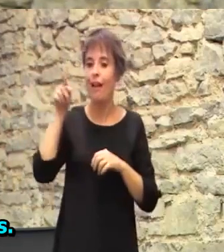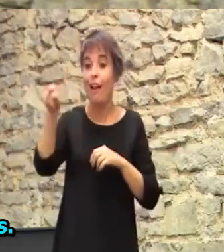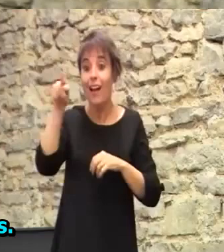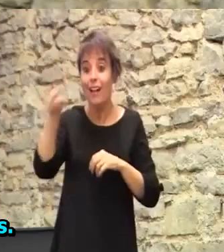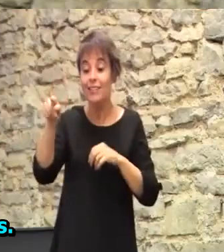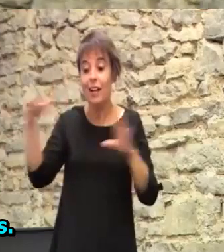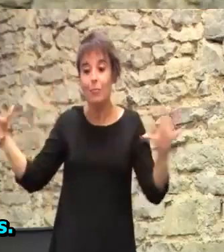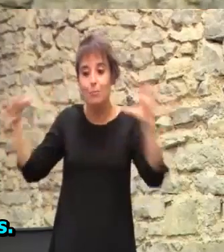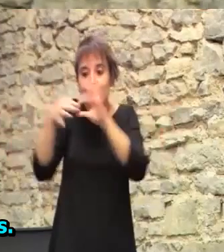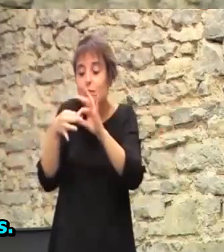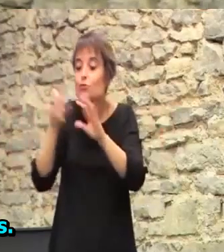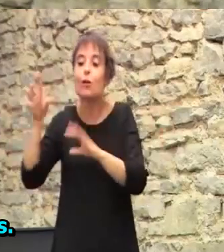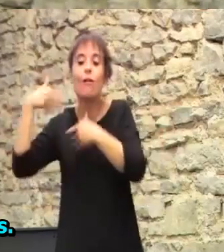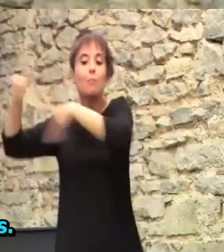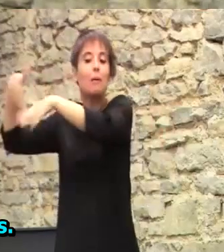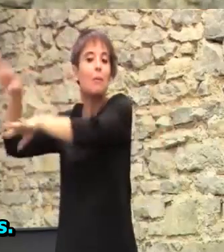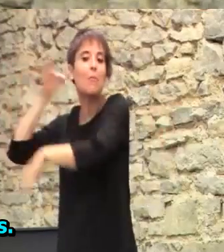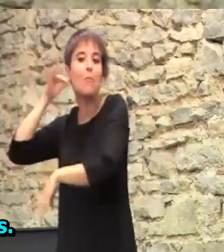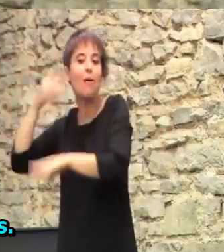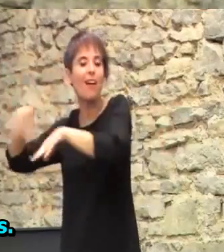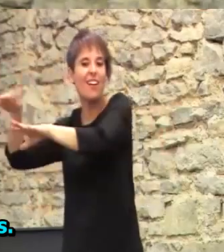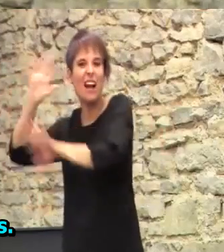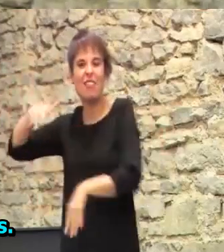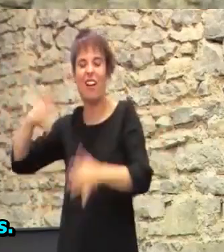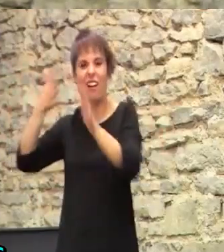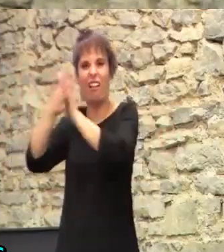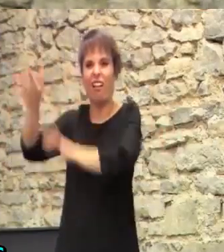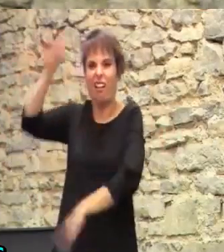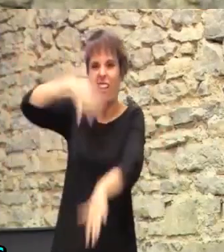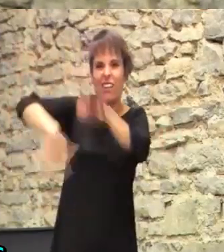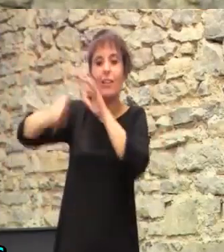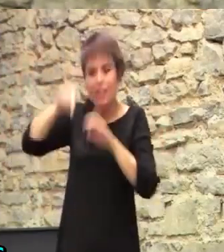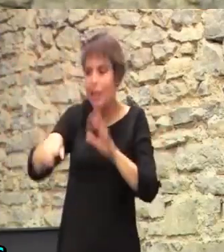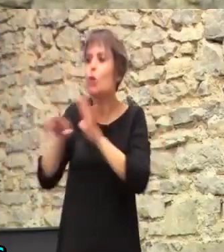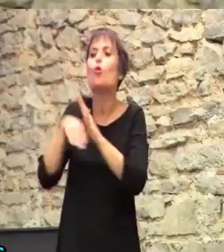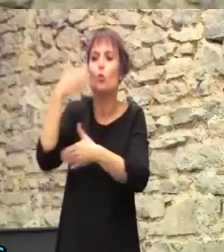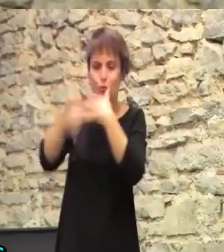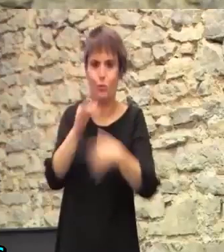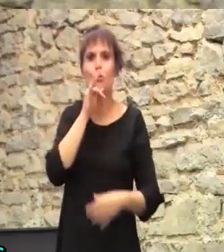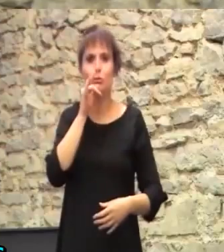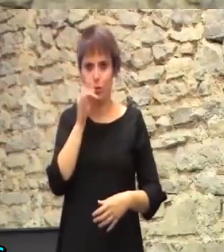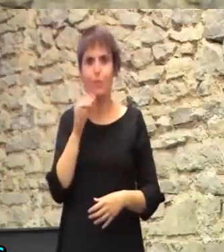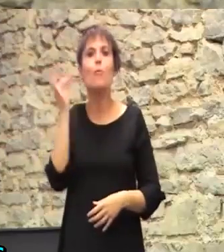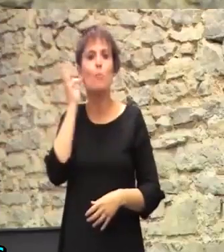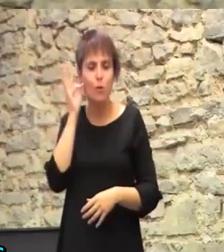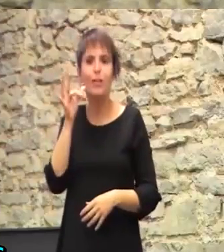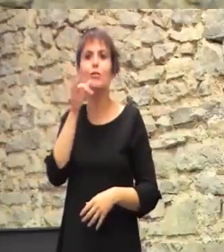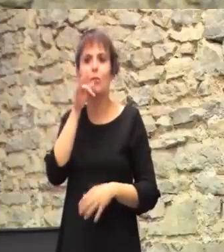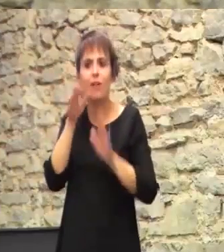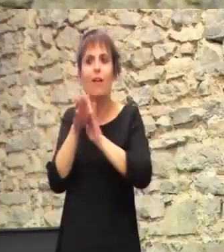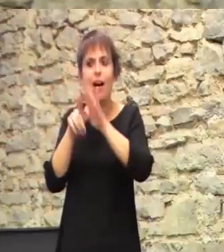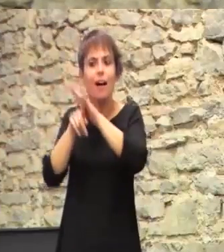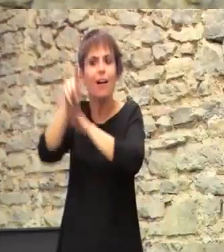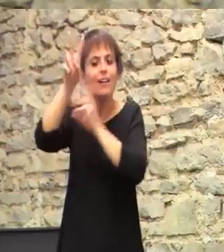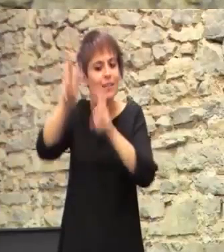esas medidas eran de mujeres se desvirtuaba todo y ahí seguimos el cuidado que nosotros ahí seguimos y avanzamos